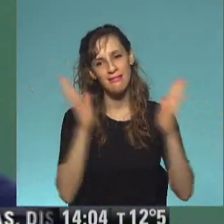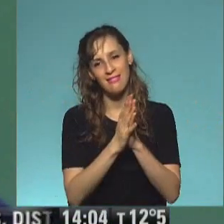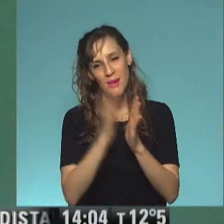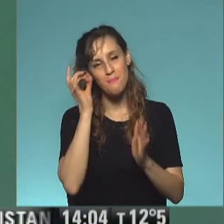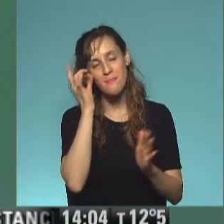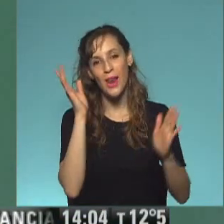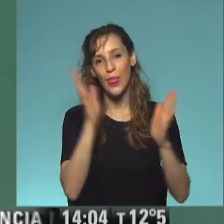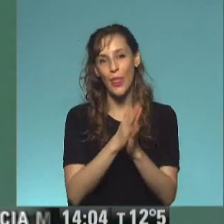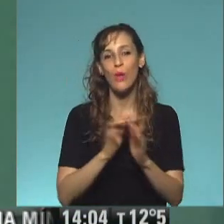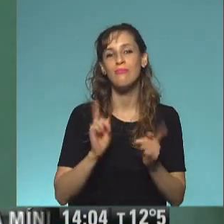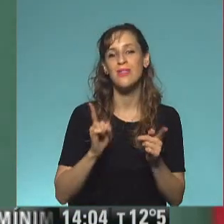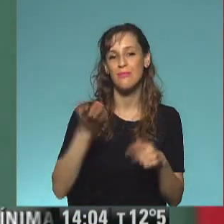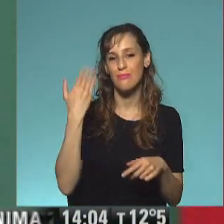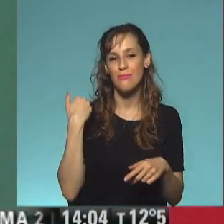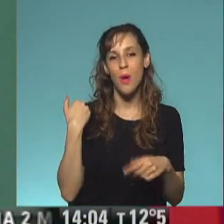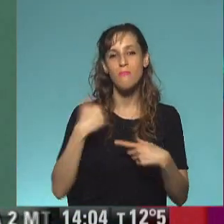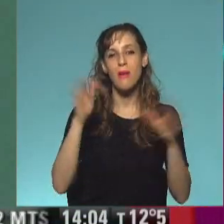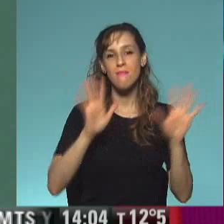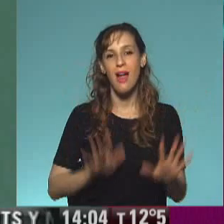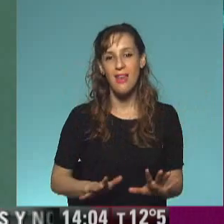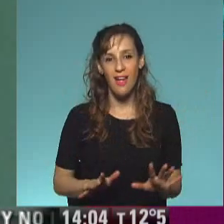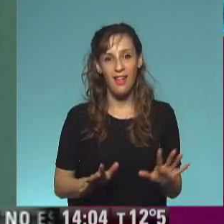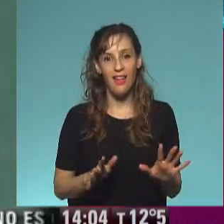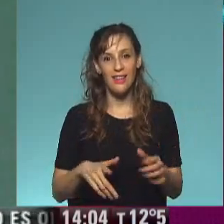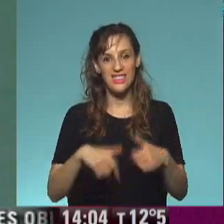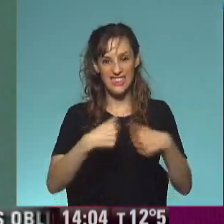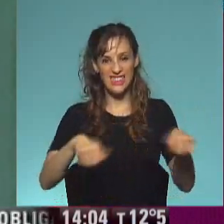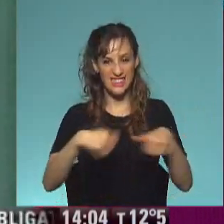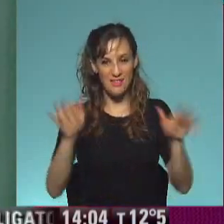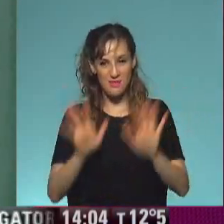¿cómo que perdón? Estaba haciendo rollitos de cinta para las actividades. Para la actividad. Me olvidé.